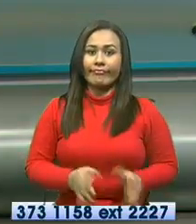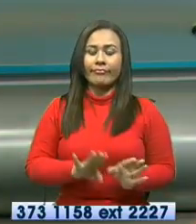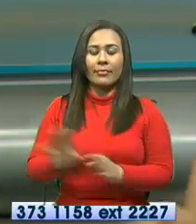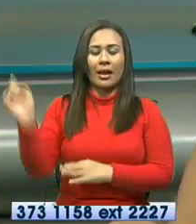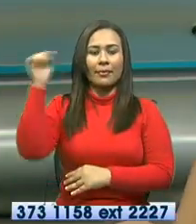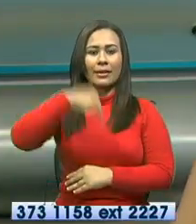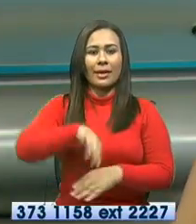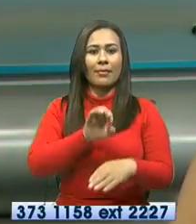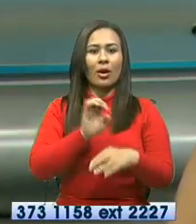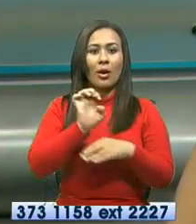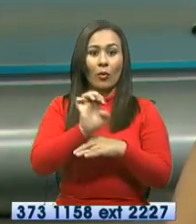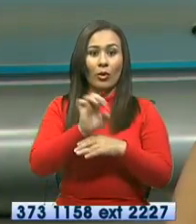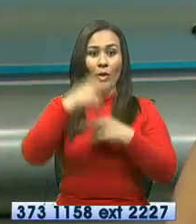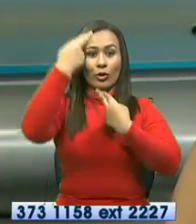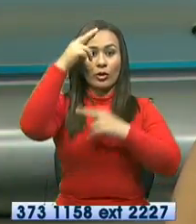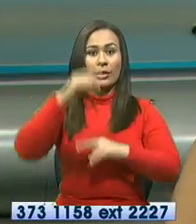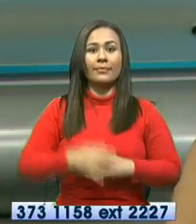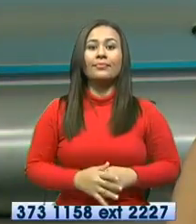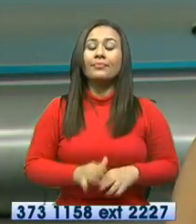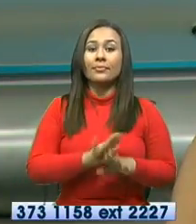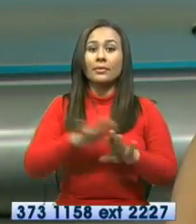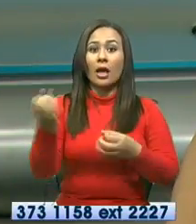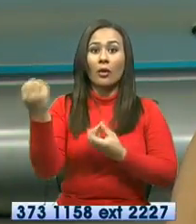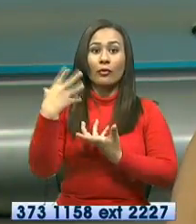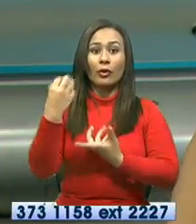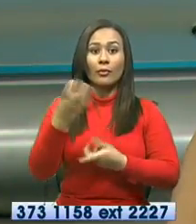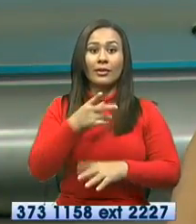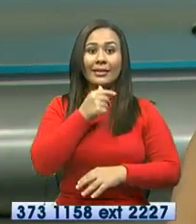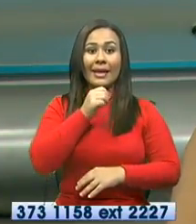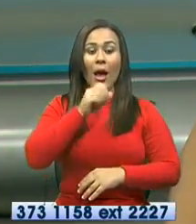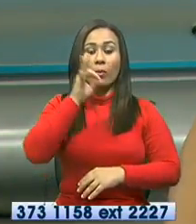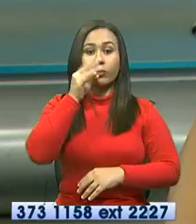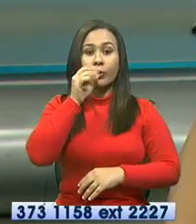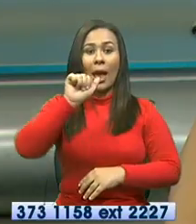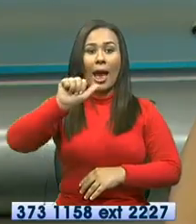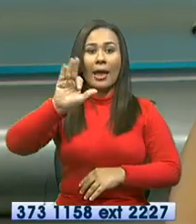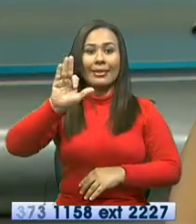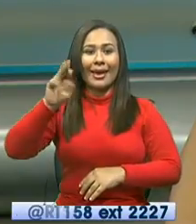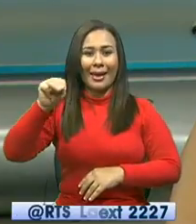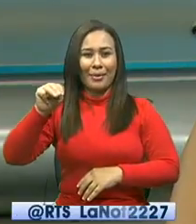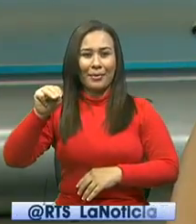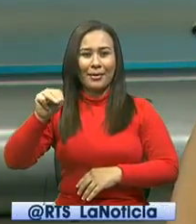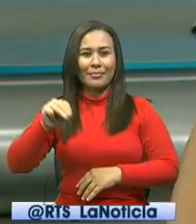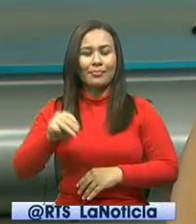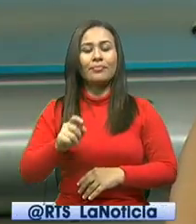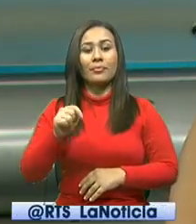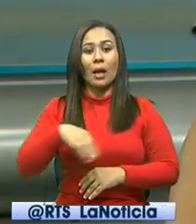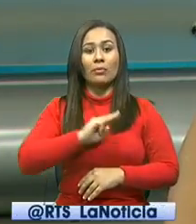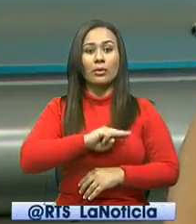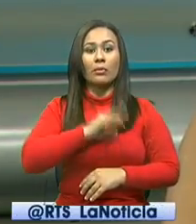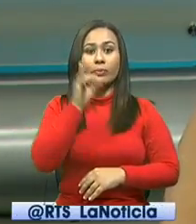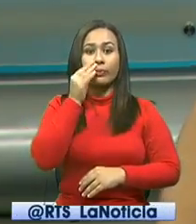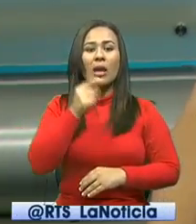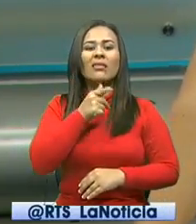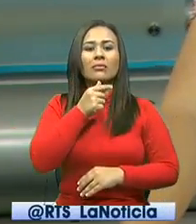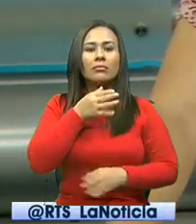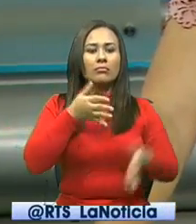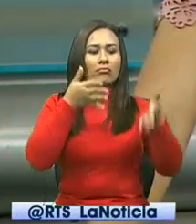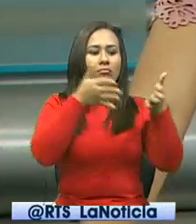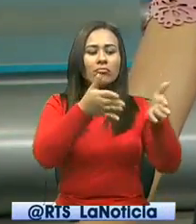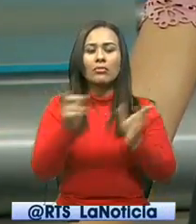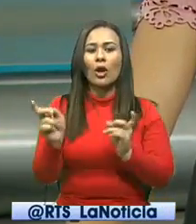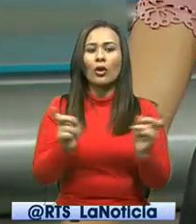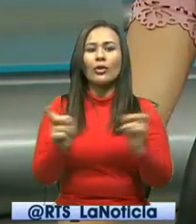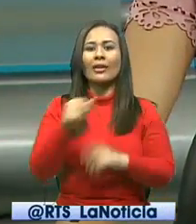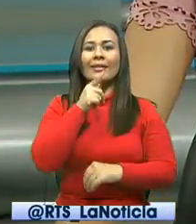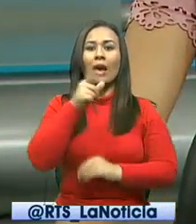Regresamos al ámbito nacional. Tal como lo había anunciado la ATM, empezaron los operativos de control dirigidos a quienes presten